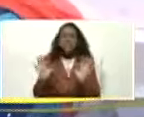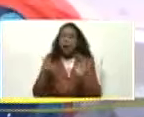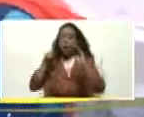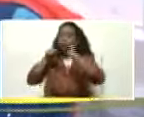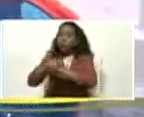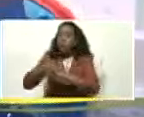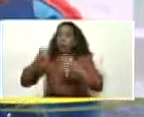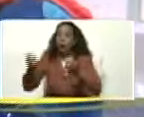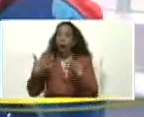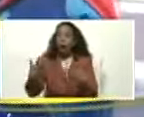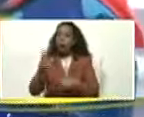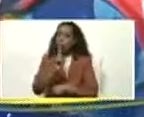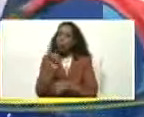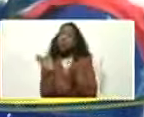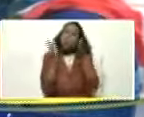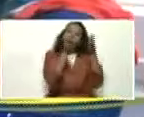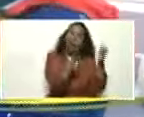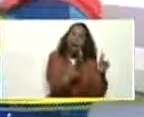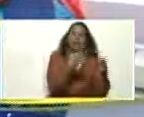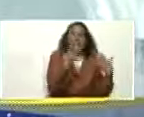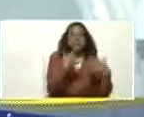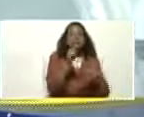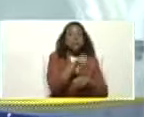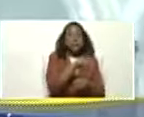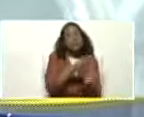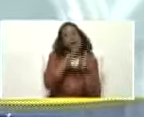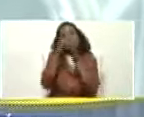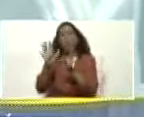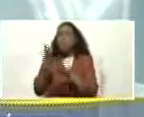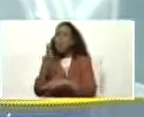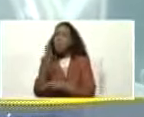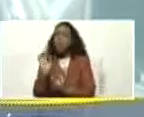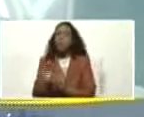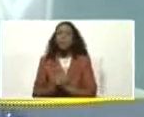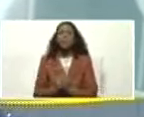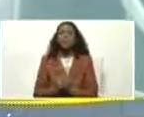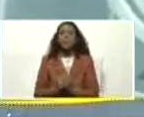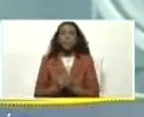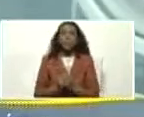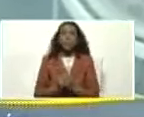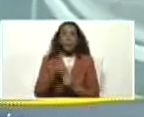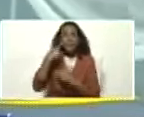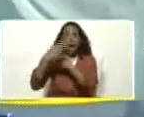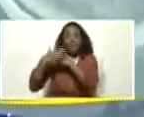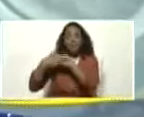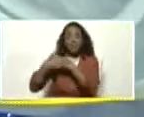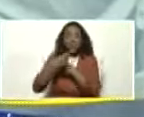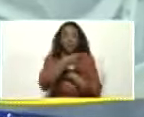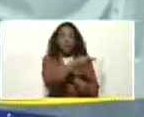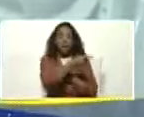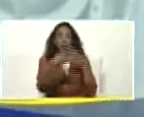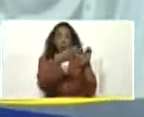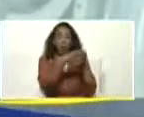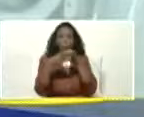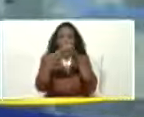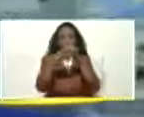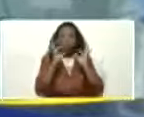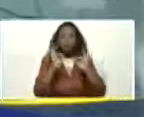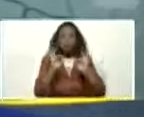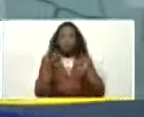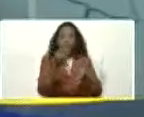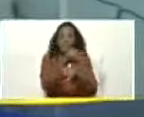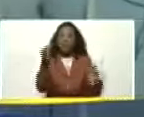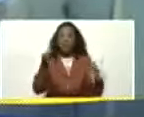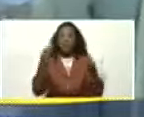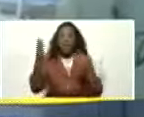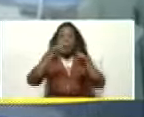invasivo estabilizarse por aquí me dicen fíjate el equipamiento de primer nivel del